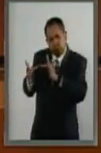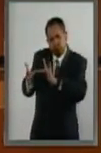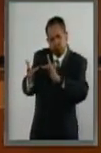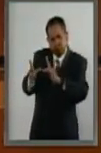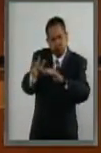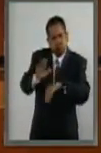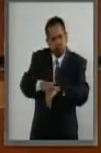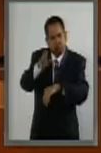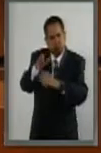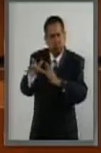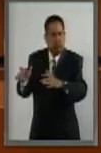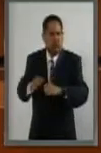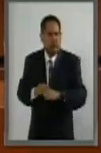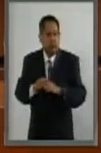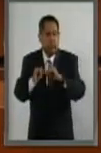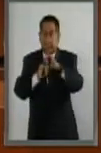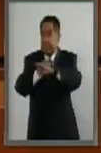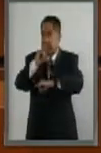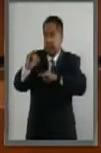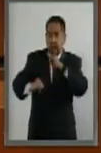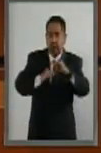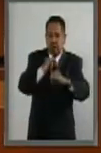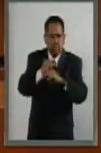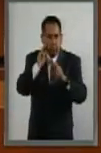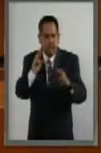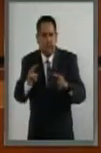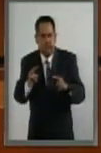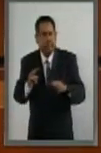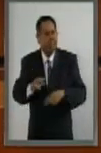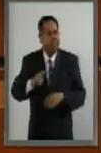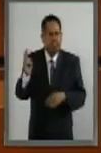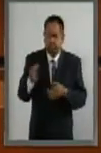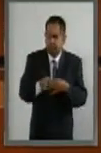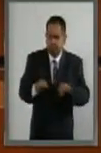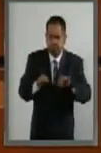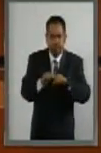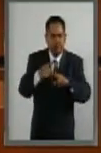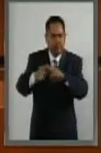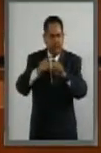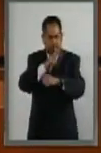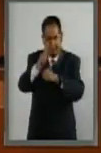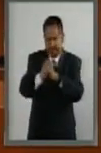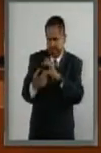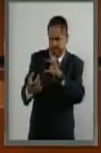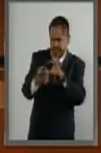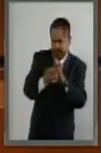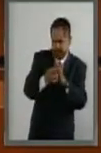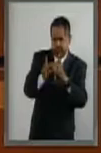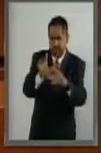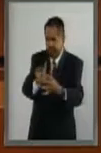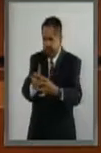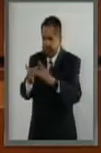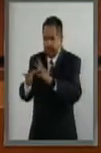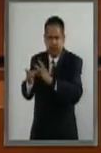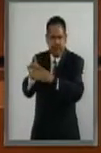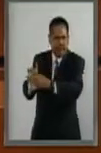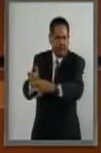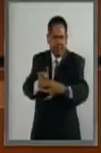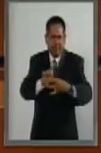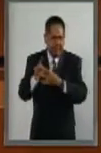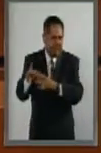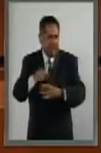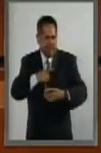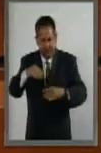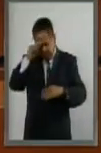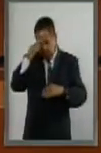La realidad internacional ha vuelto evidente la importancia que el multilateralismo guarda sobre la forma en la que los países debemos rediseñar